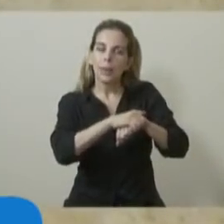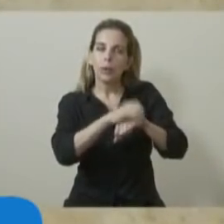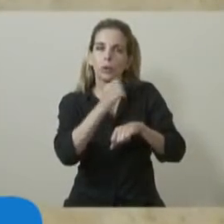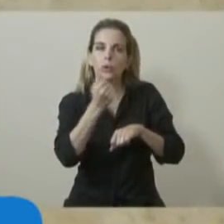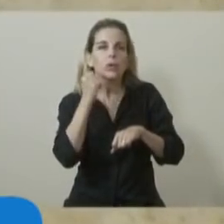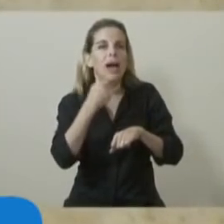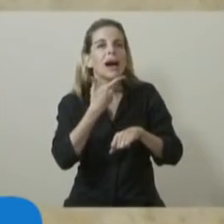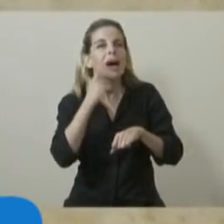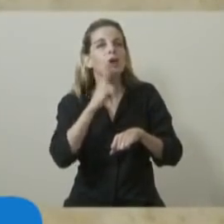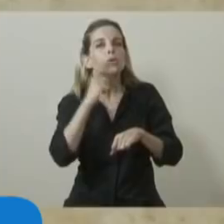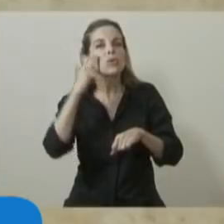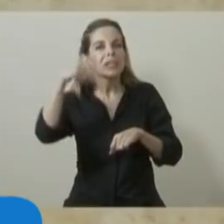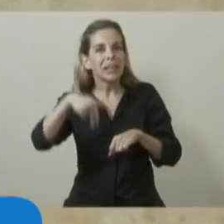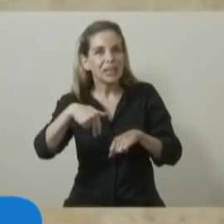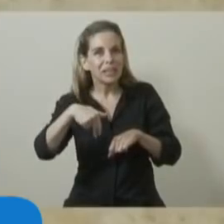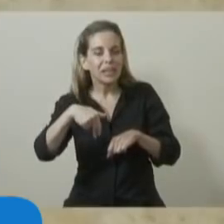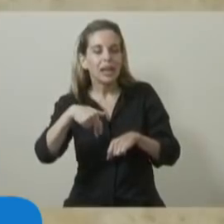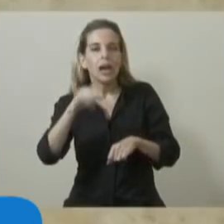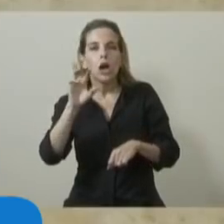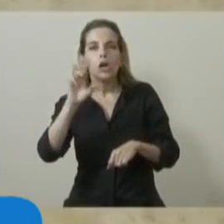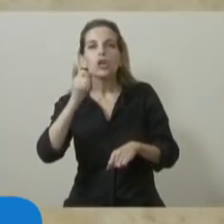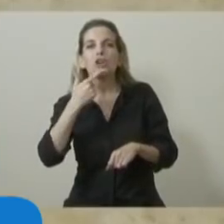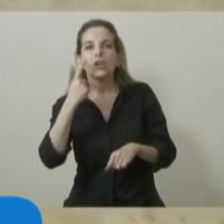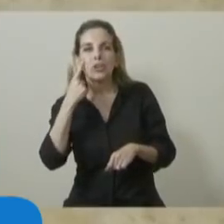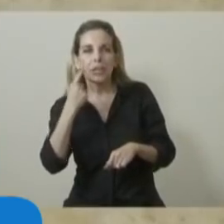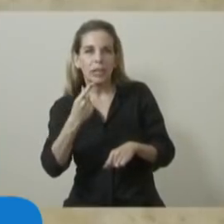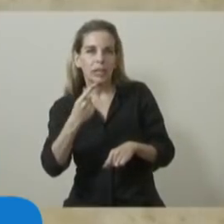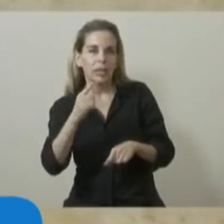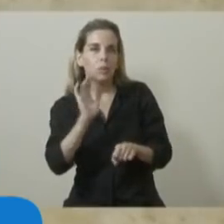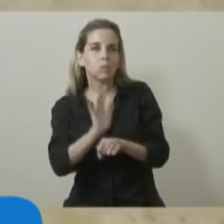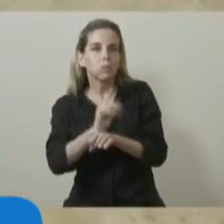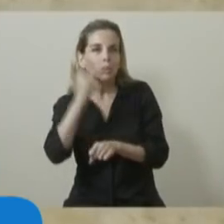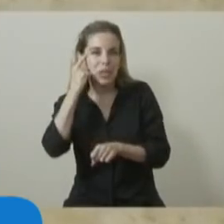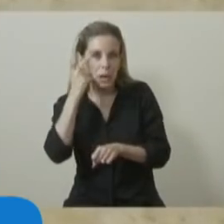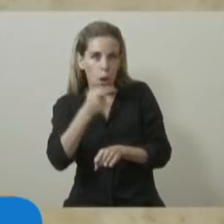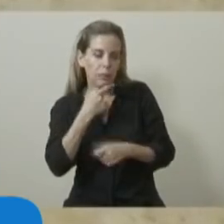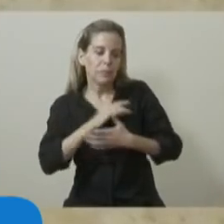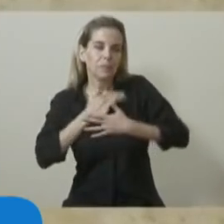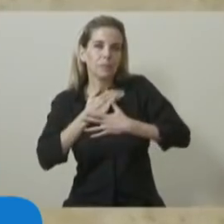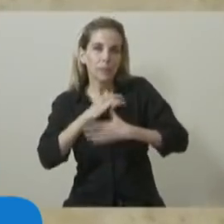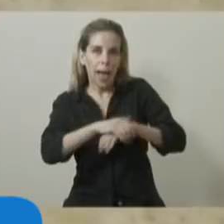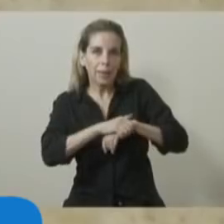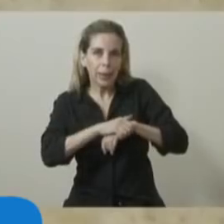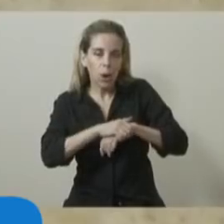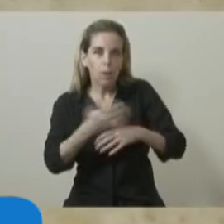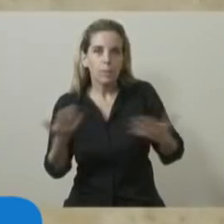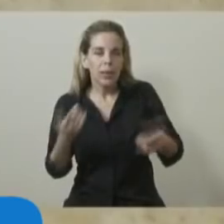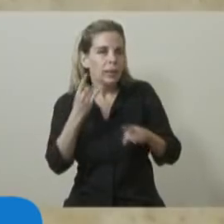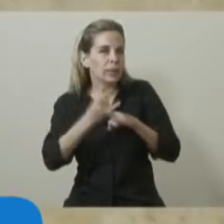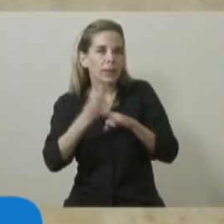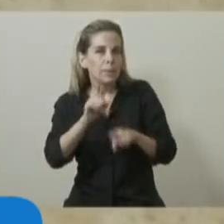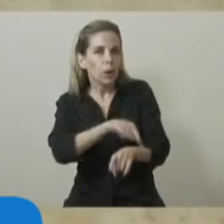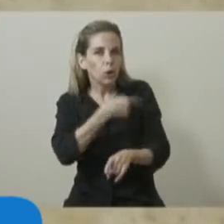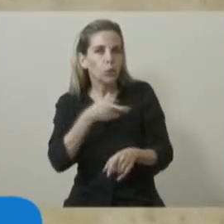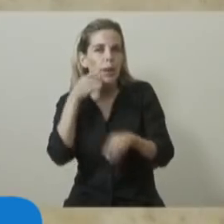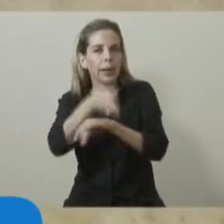Agustín el Chivo Rossi, como le decimos nosotros, mi querido Agustín, que nunca había estado de día en el edificio porque